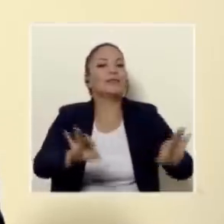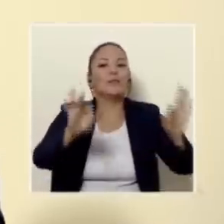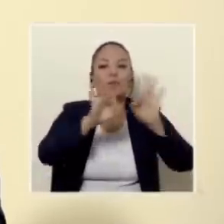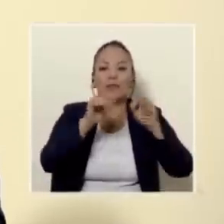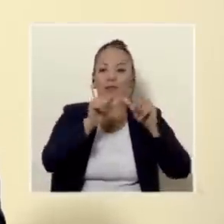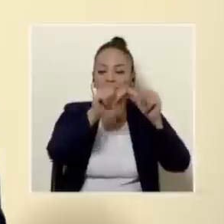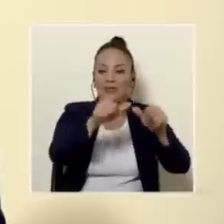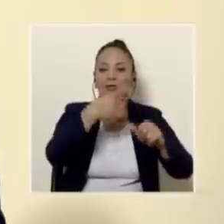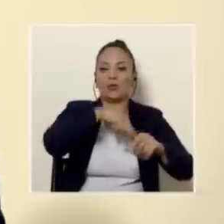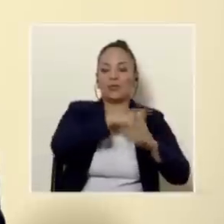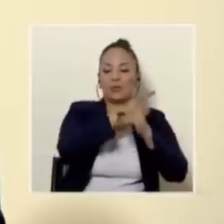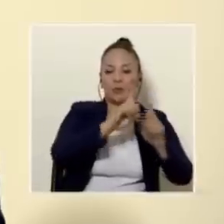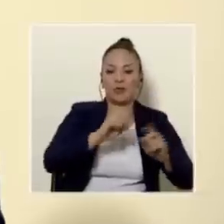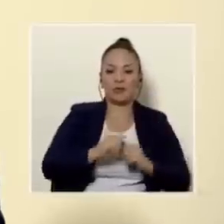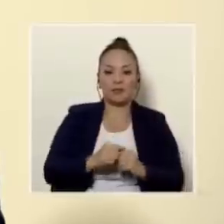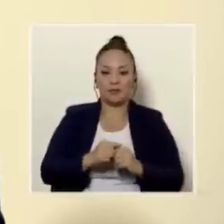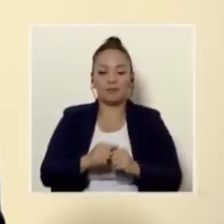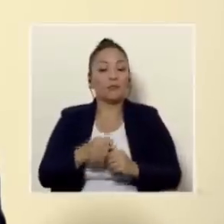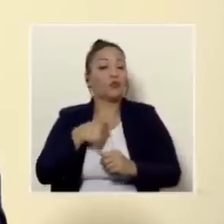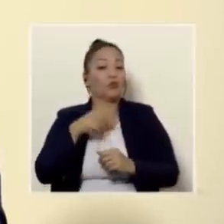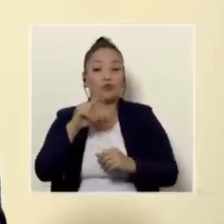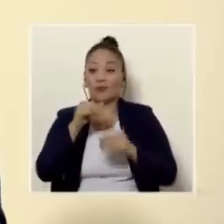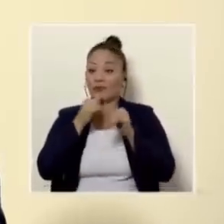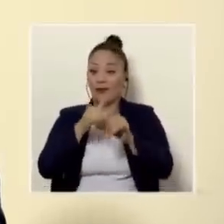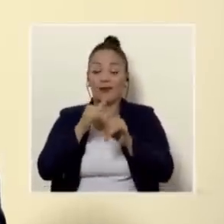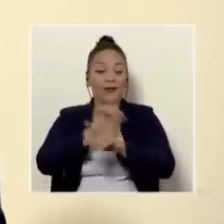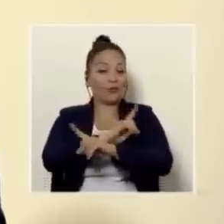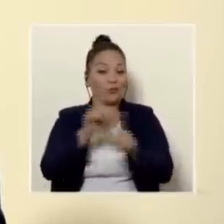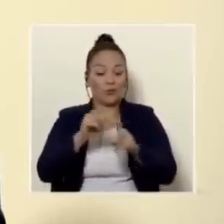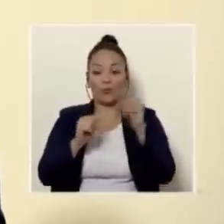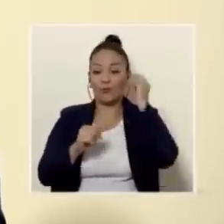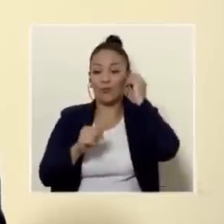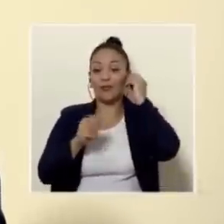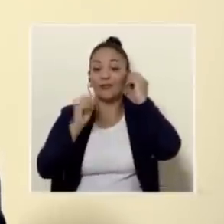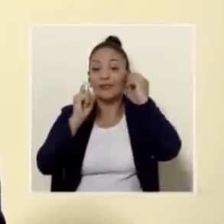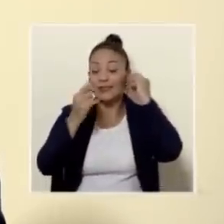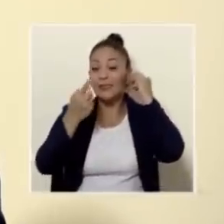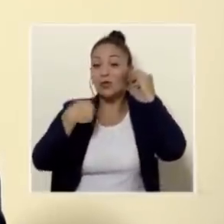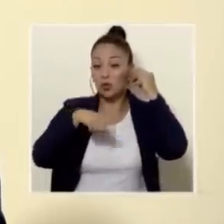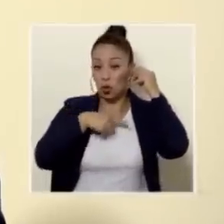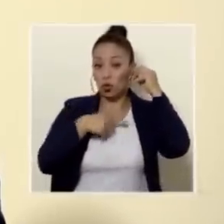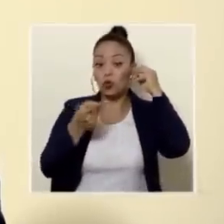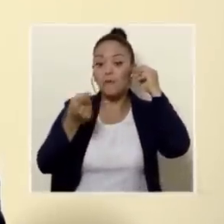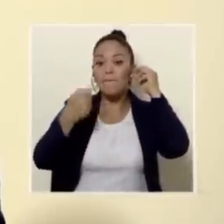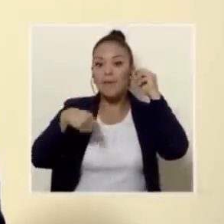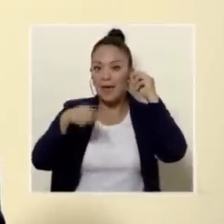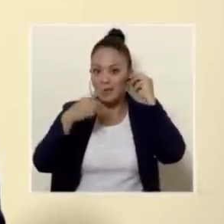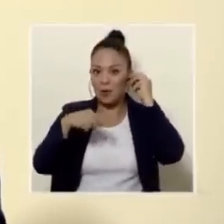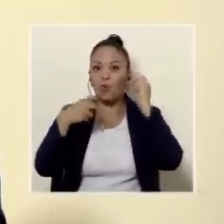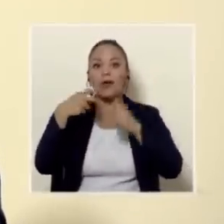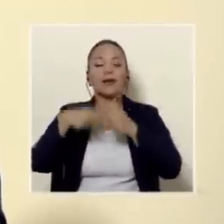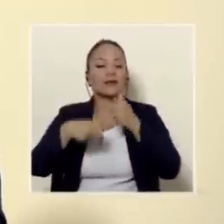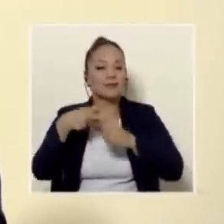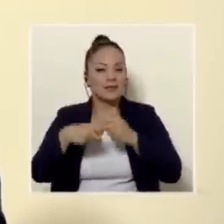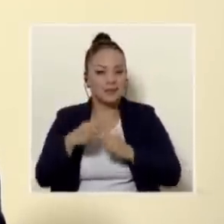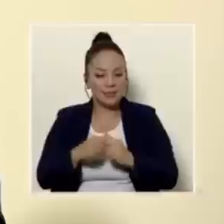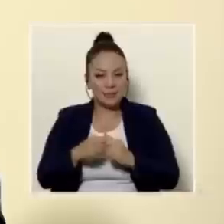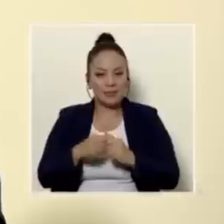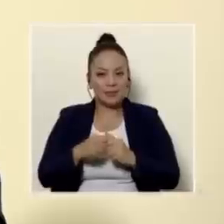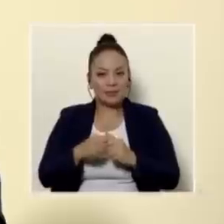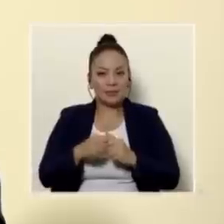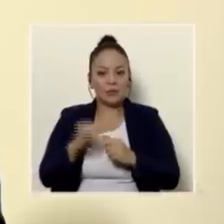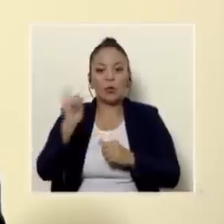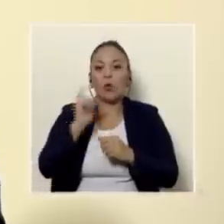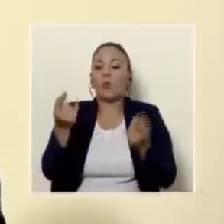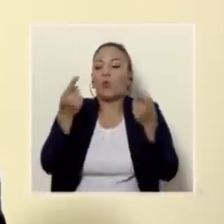nuestra democracia. Y no creo estar exagerando. Si a nosotros se nos viene una crisis como la que vivió el país en el